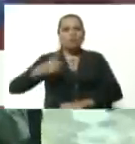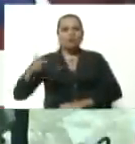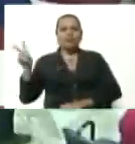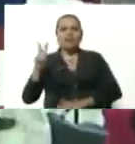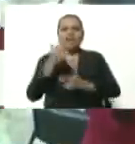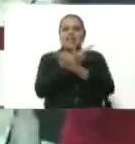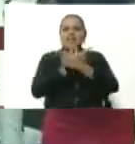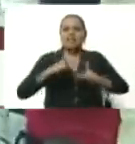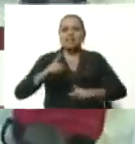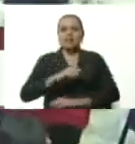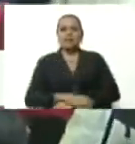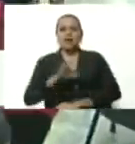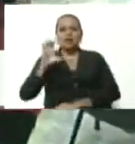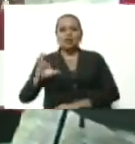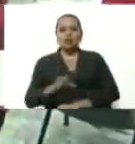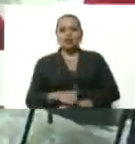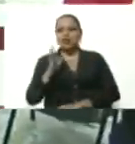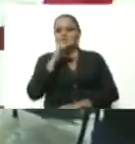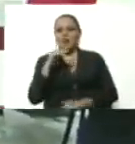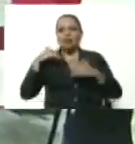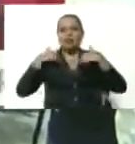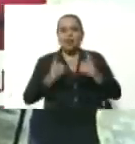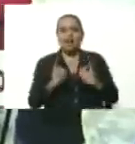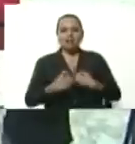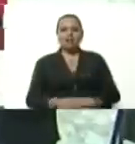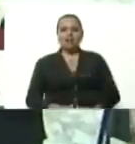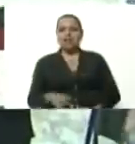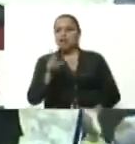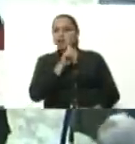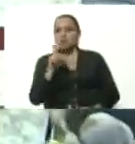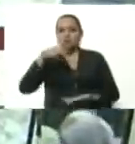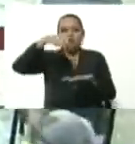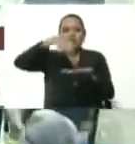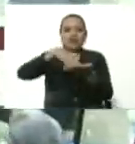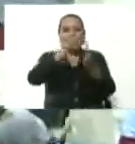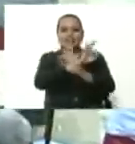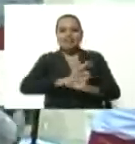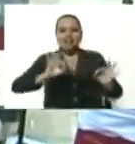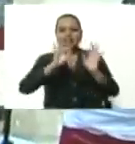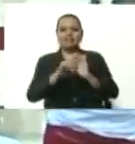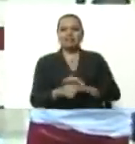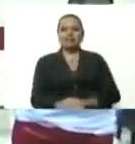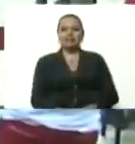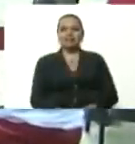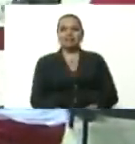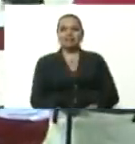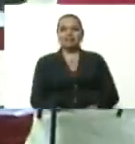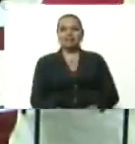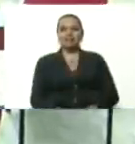libre, patriota, el que no se rinde, el que no se arrodilla ante nadie.